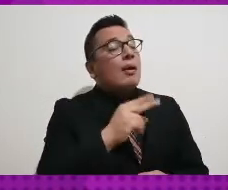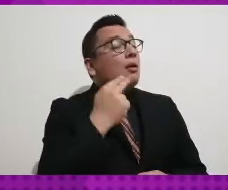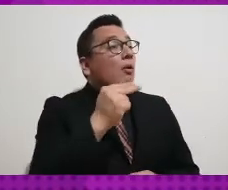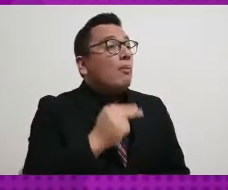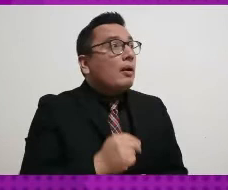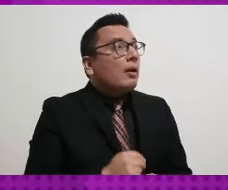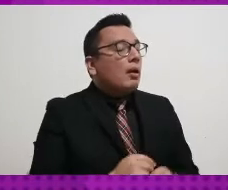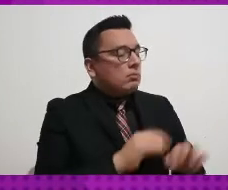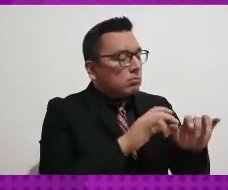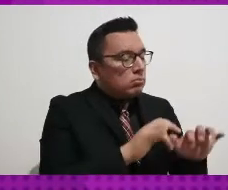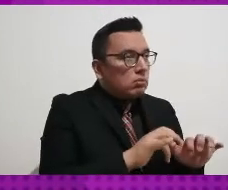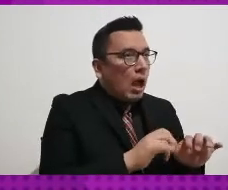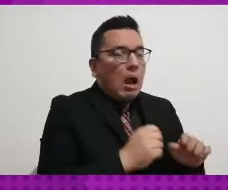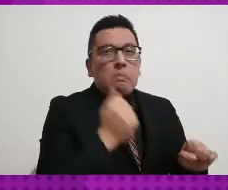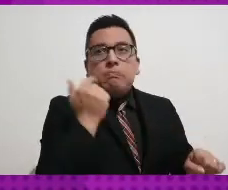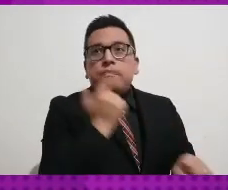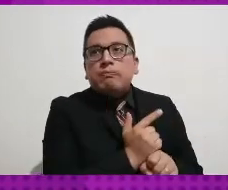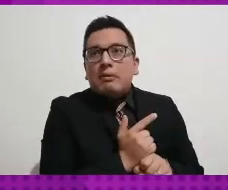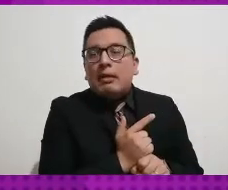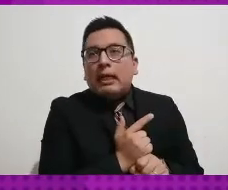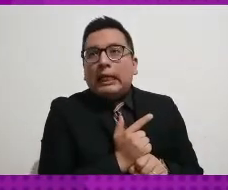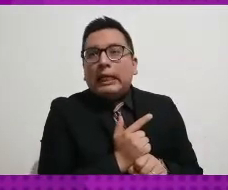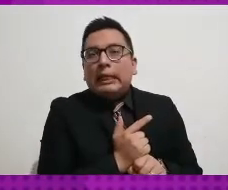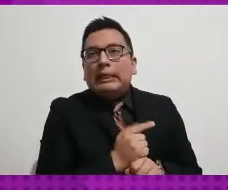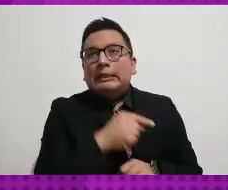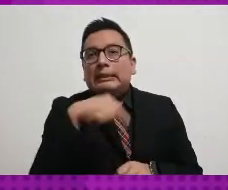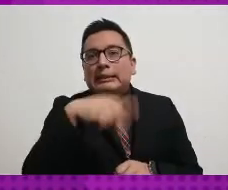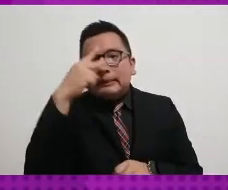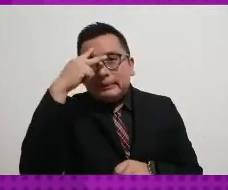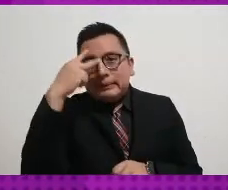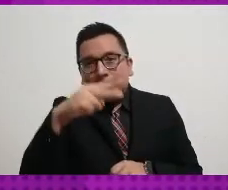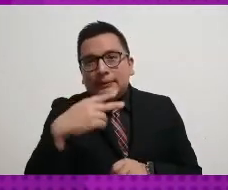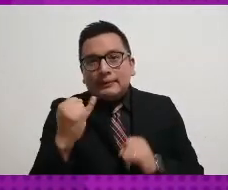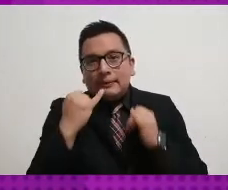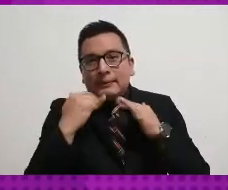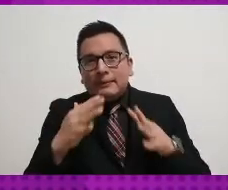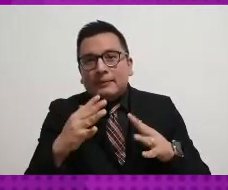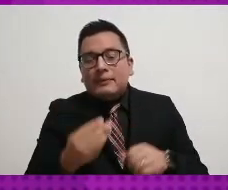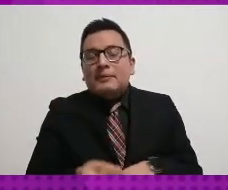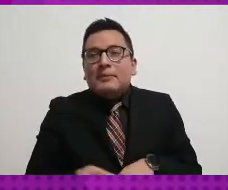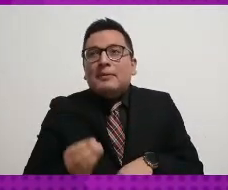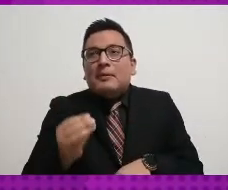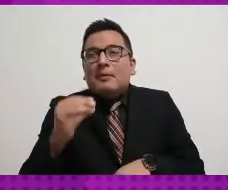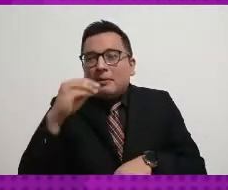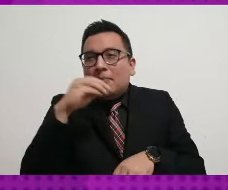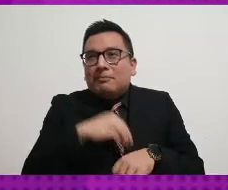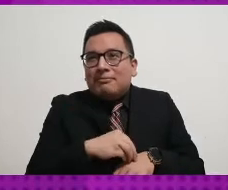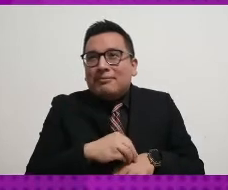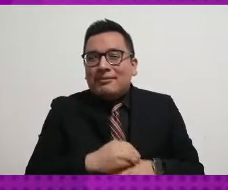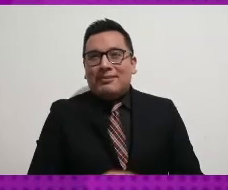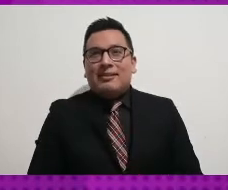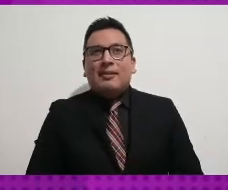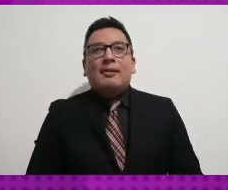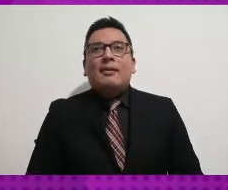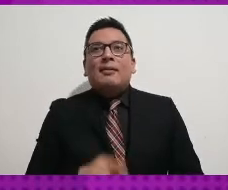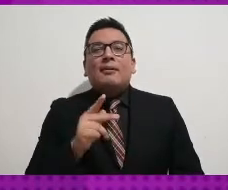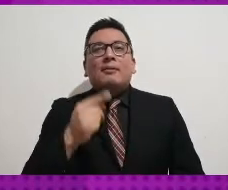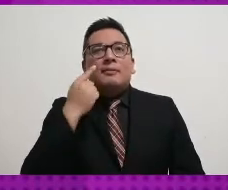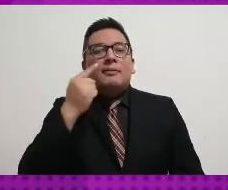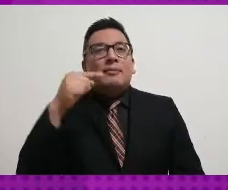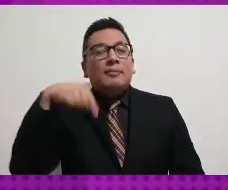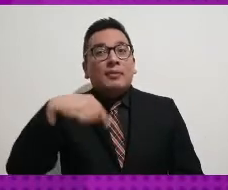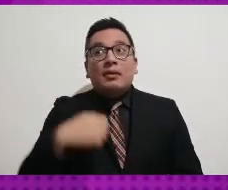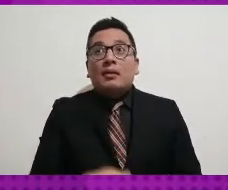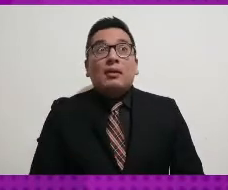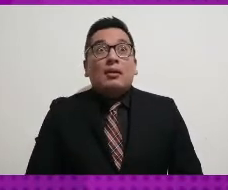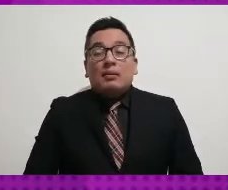una complementación. Creo que en América Latina no se está desprotegiendo los datos personales, sino se está abriendo a